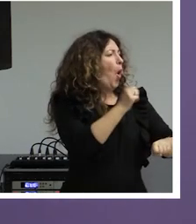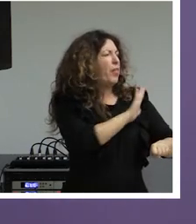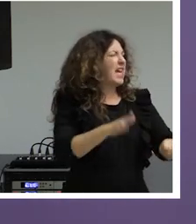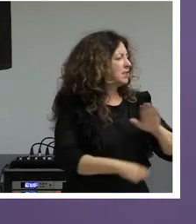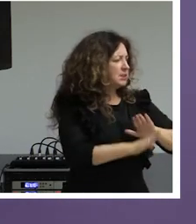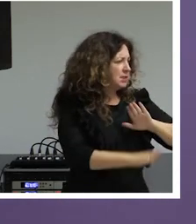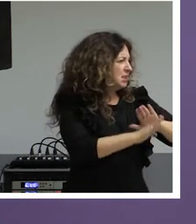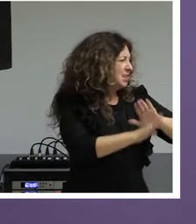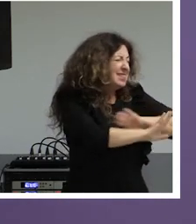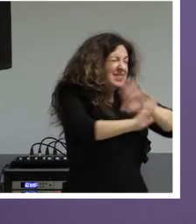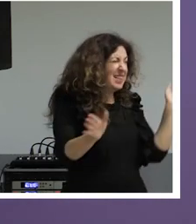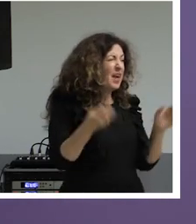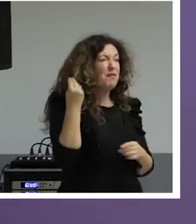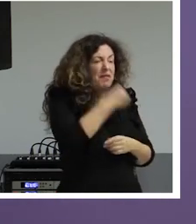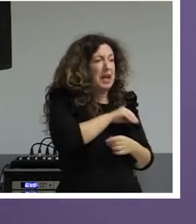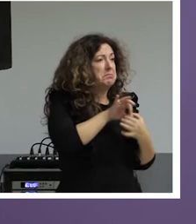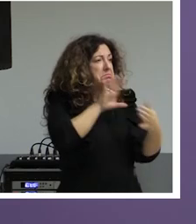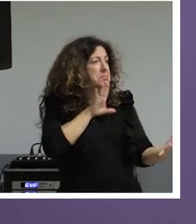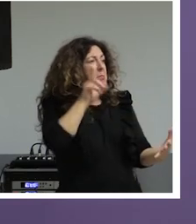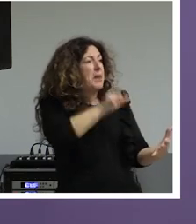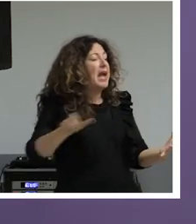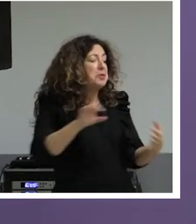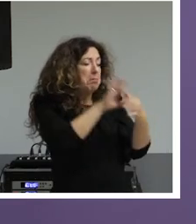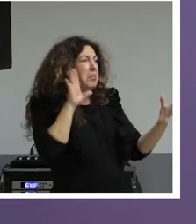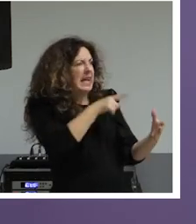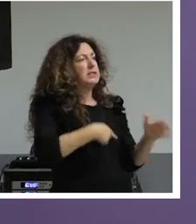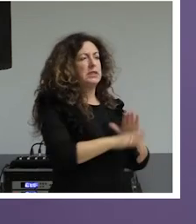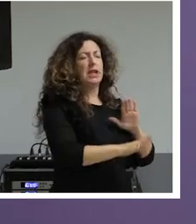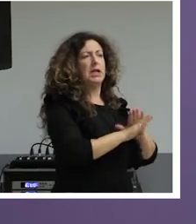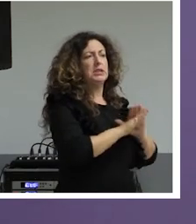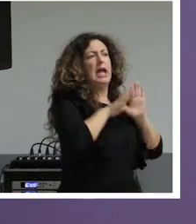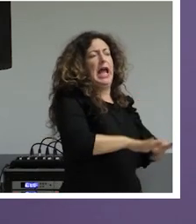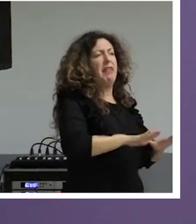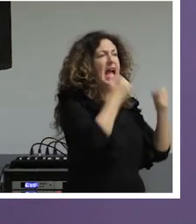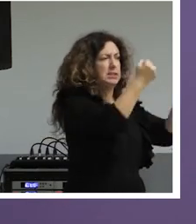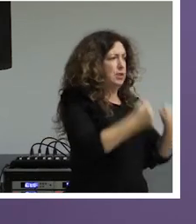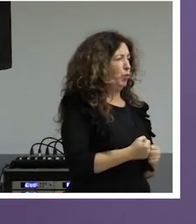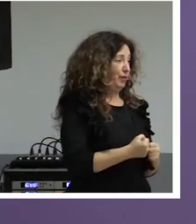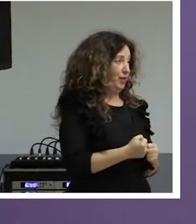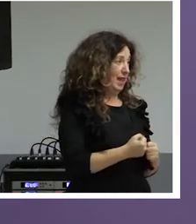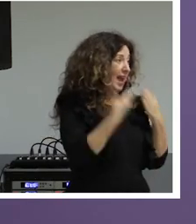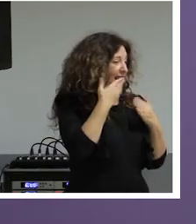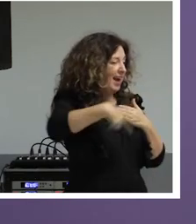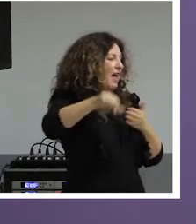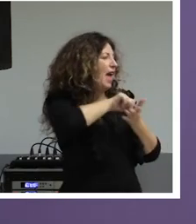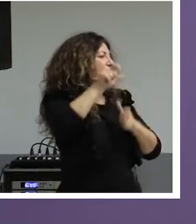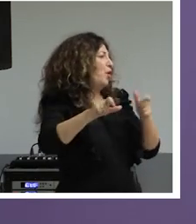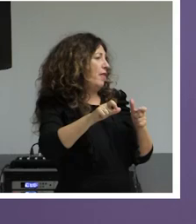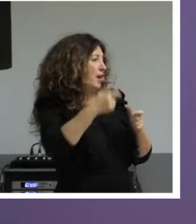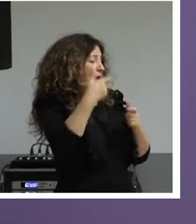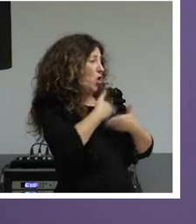lo que ocurre en Madrid es simplemente que hay una clase política que está constantemente intentando perpetuarse en el poder